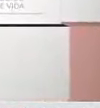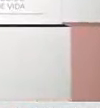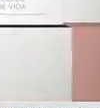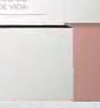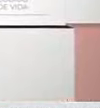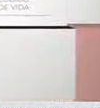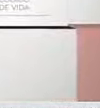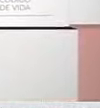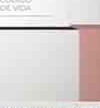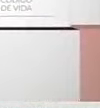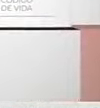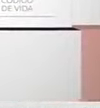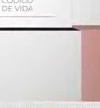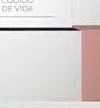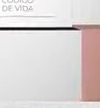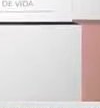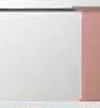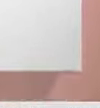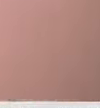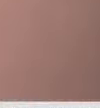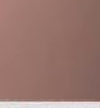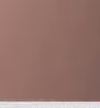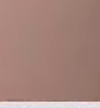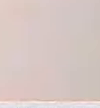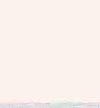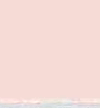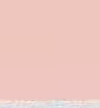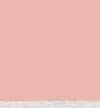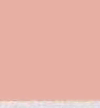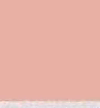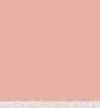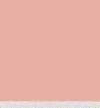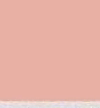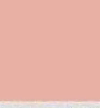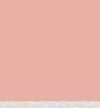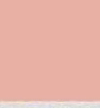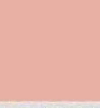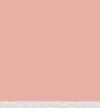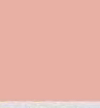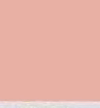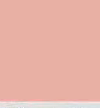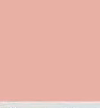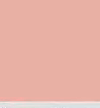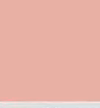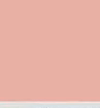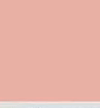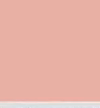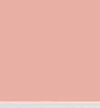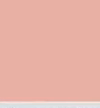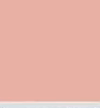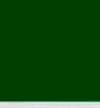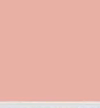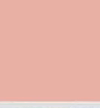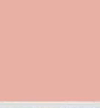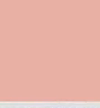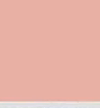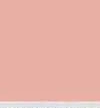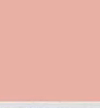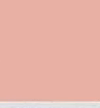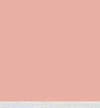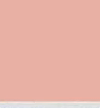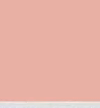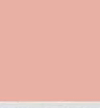con responsabilidad y solidaridad. Cuidarnos, amarnos, vivir, aportar, con una